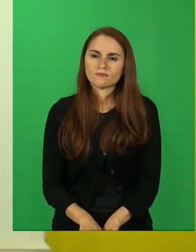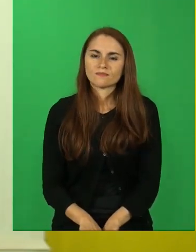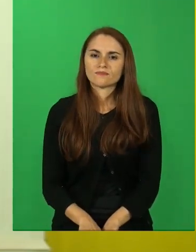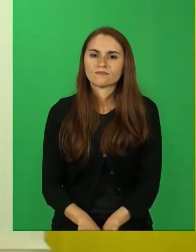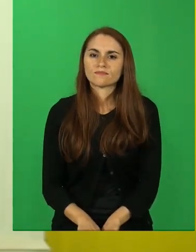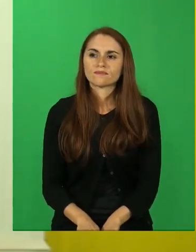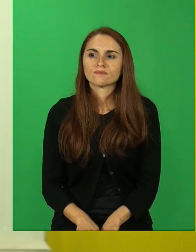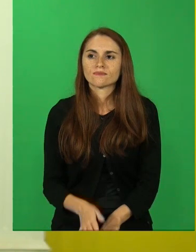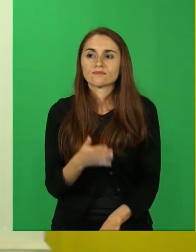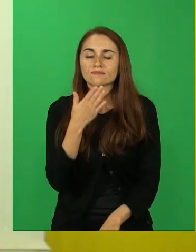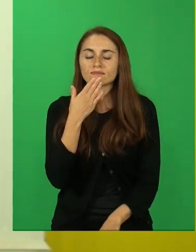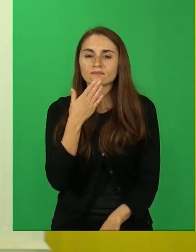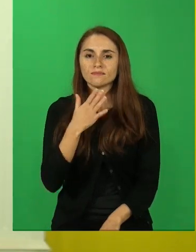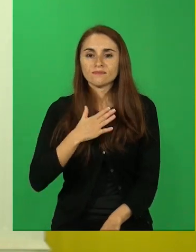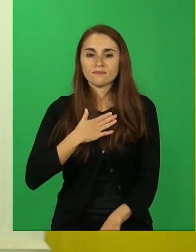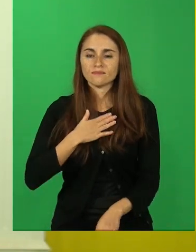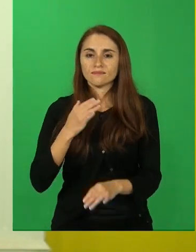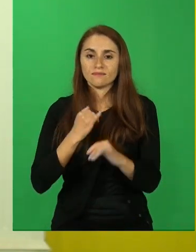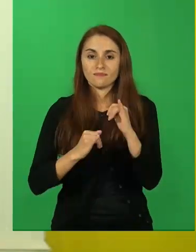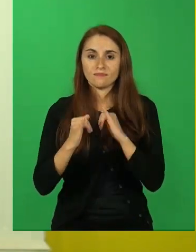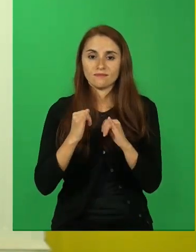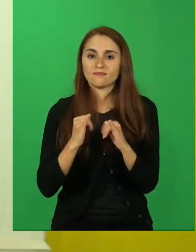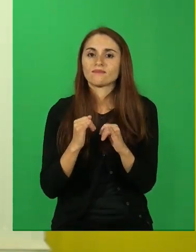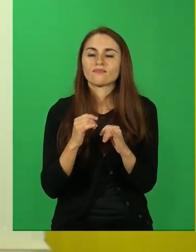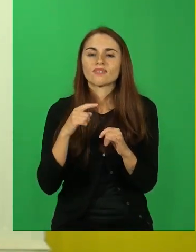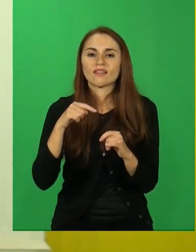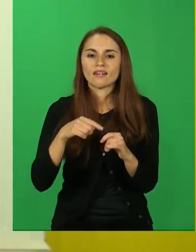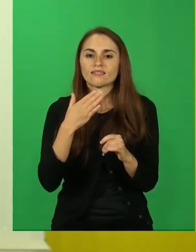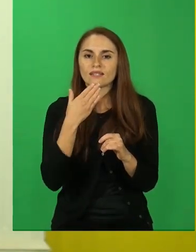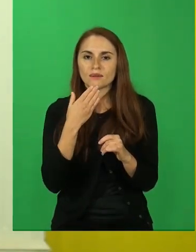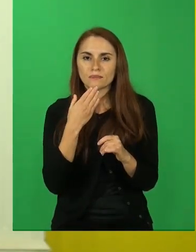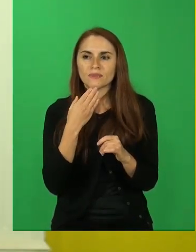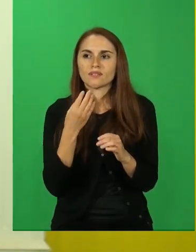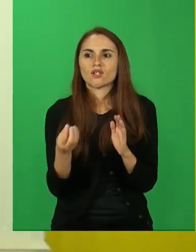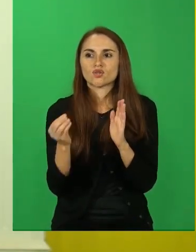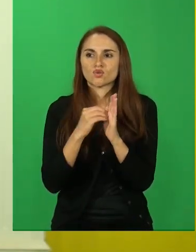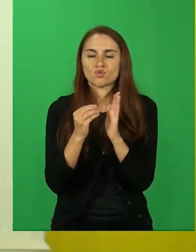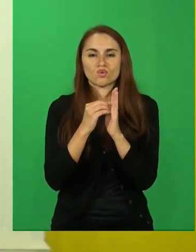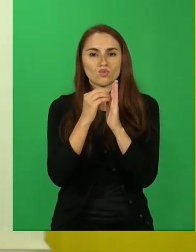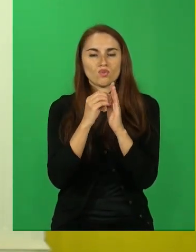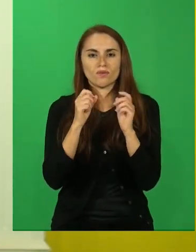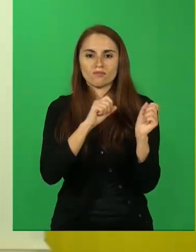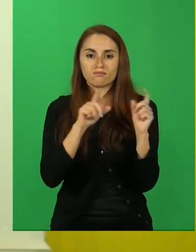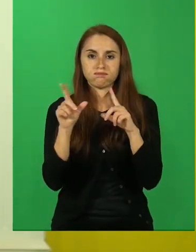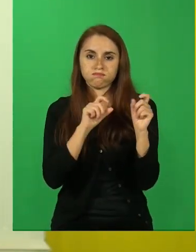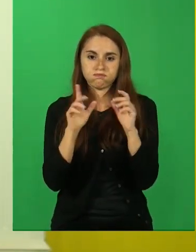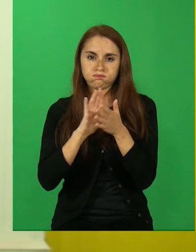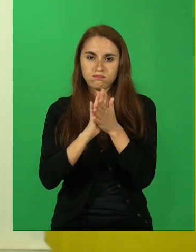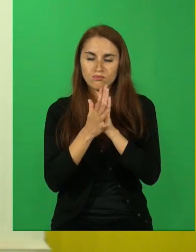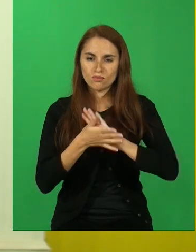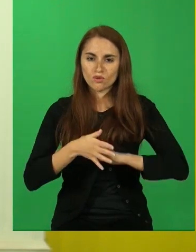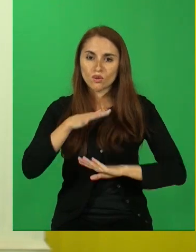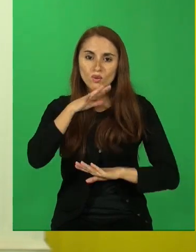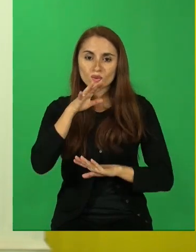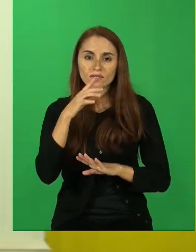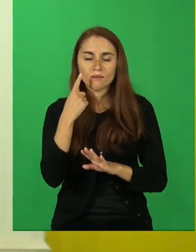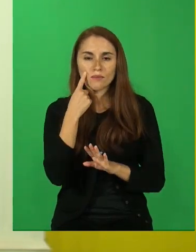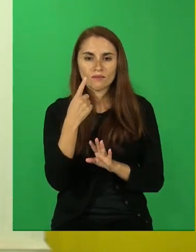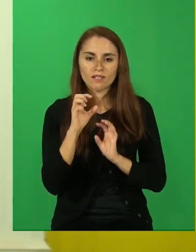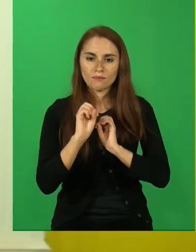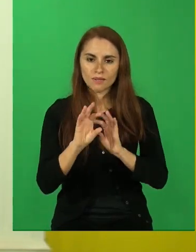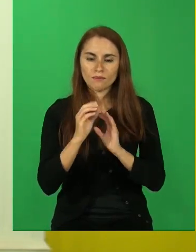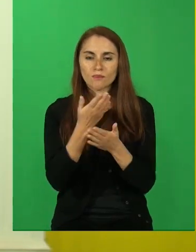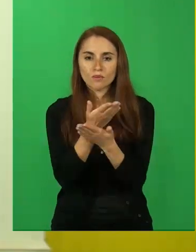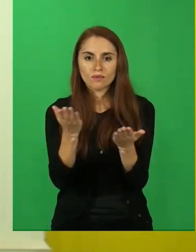vivianasegovia@liceodemusica.cl o visitar también la página web en donde van a estar disponibles también los PPTs que hemos usado en estas clases para ver si